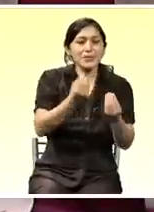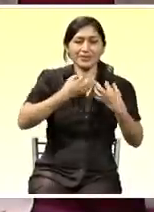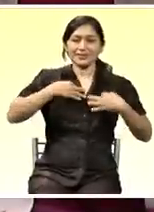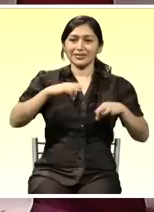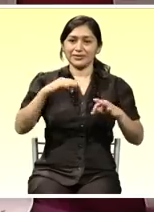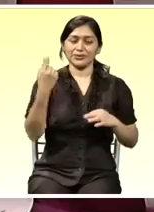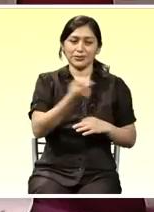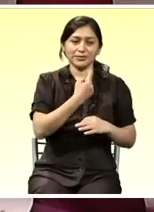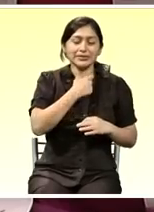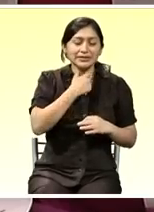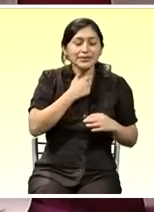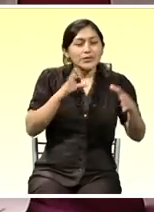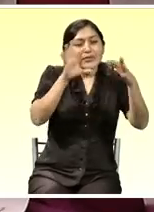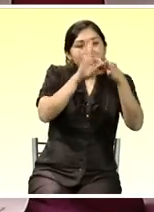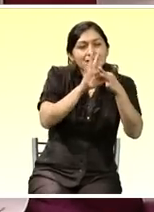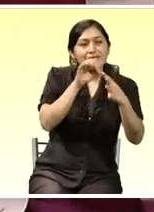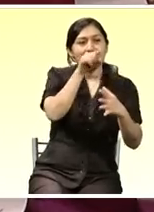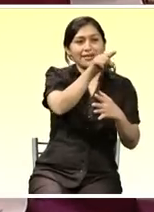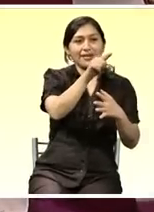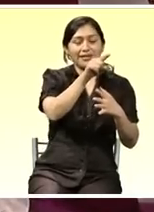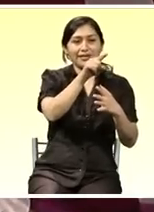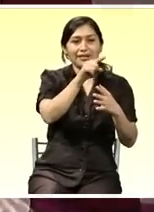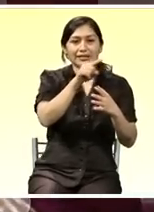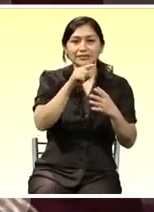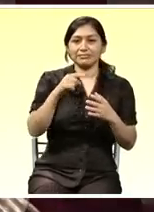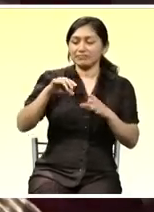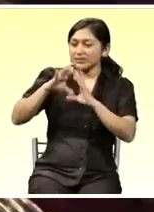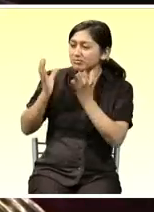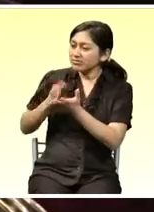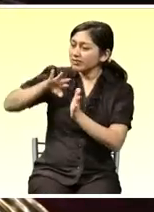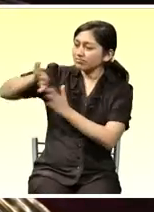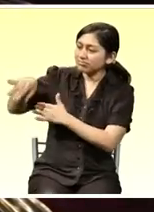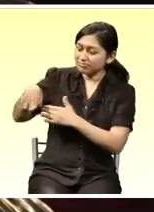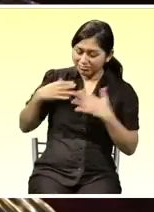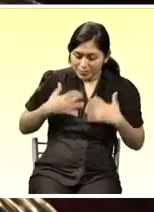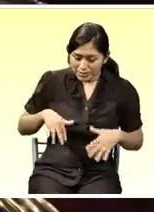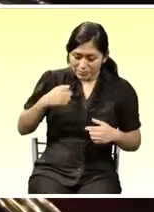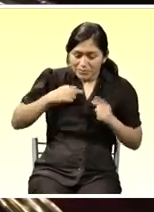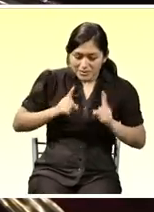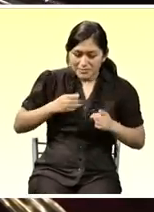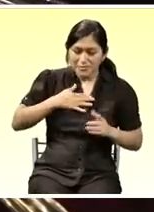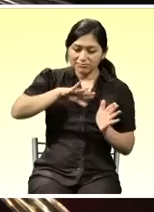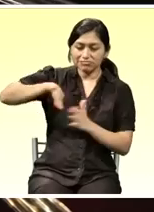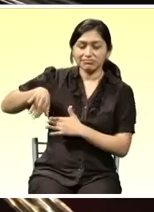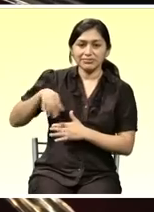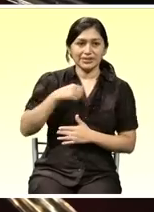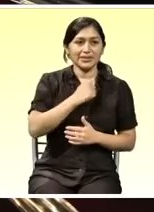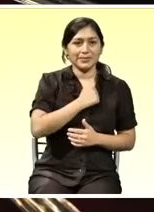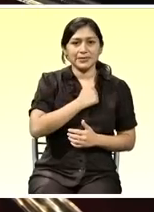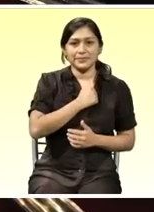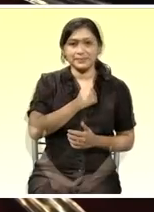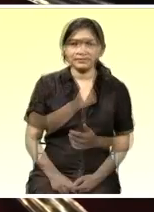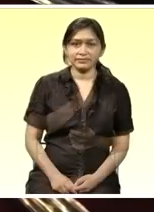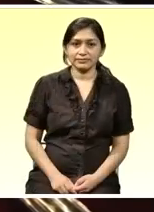y viva solo en él, huyendo del mundo y de mí mismo. Amén. A Cristo